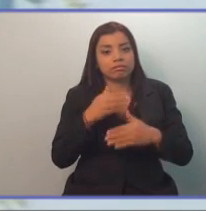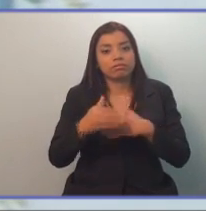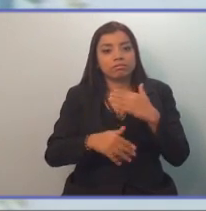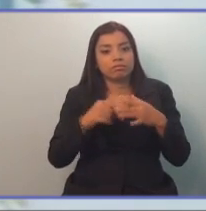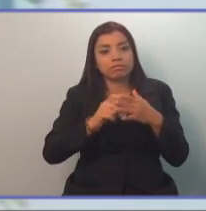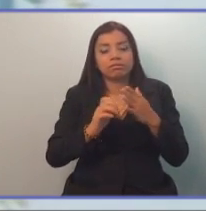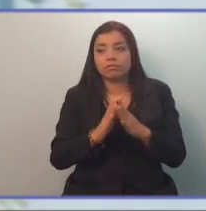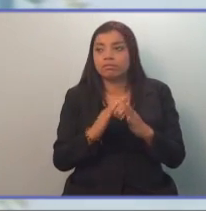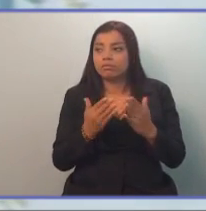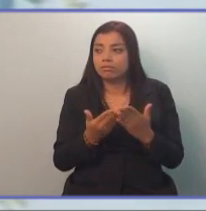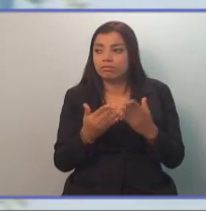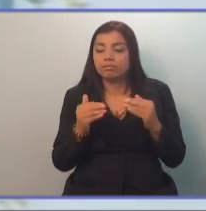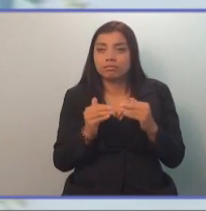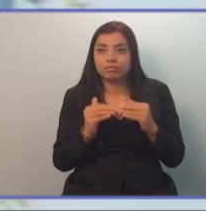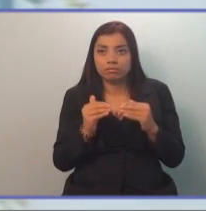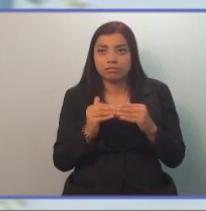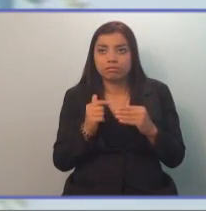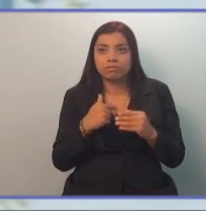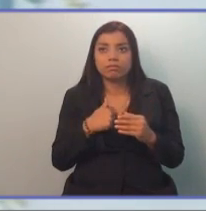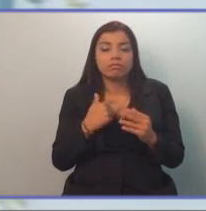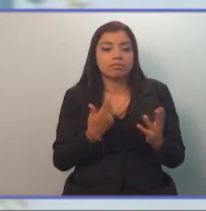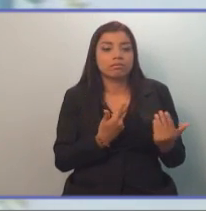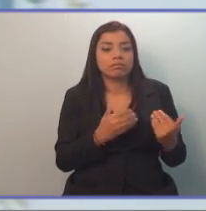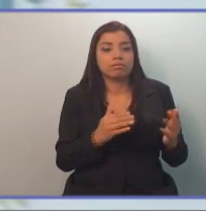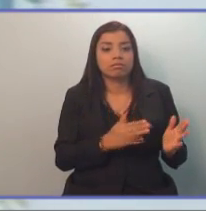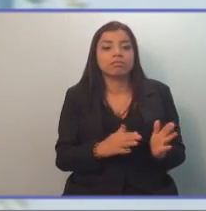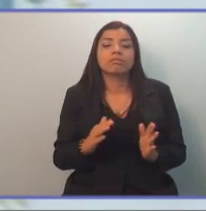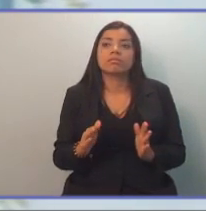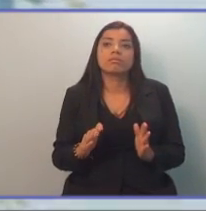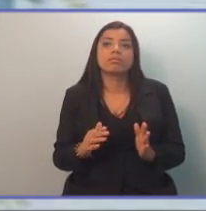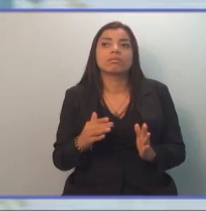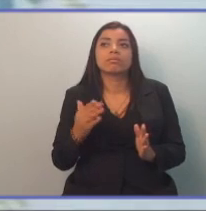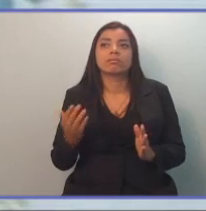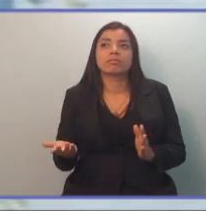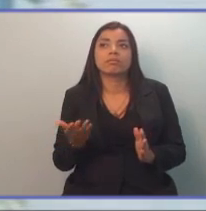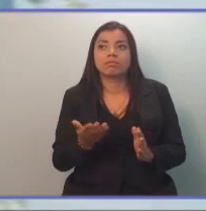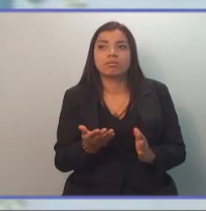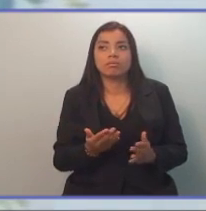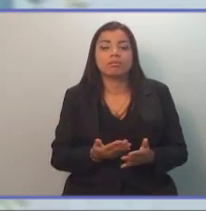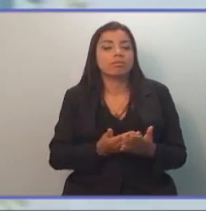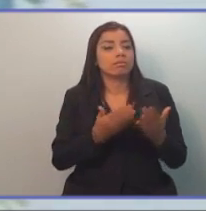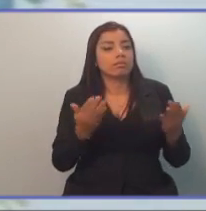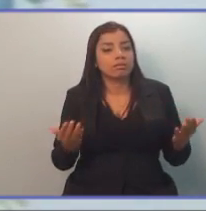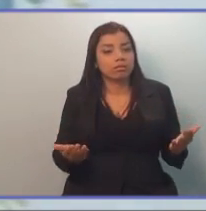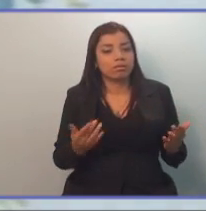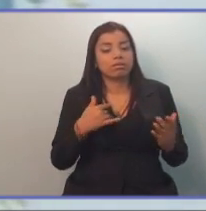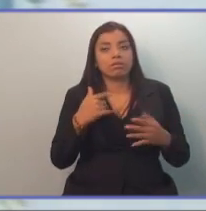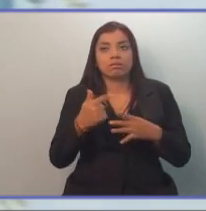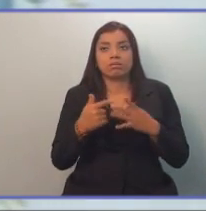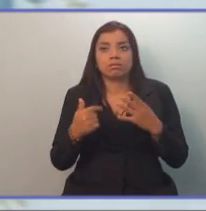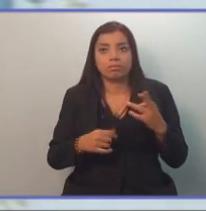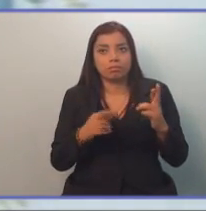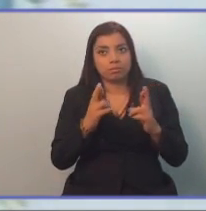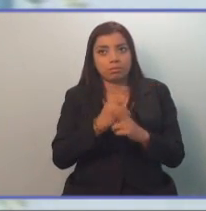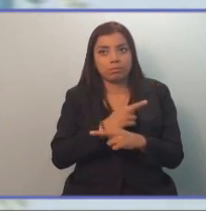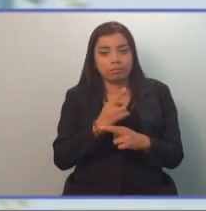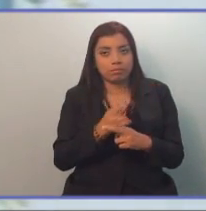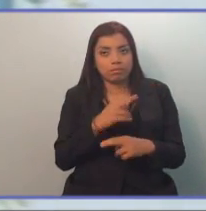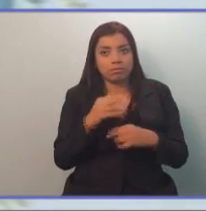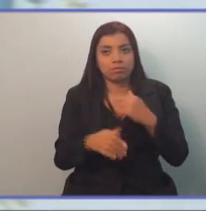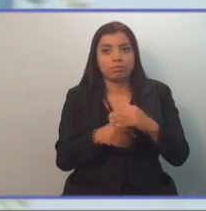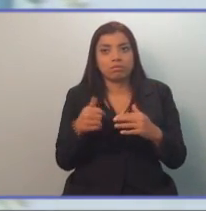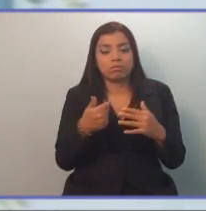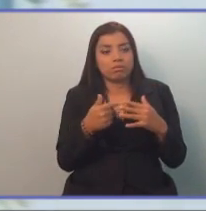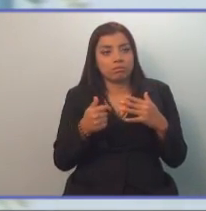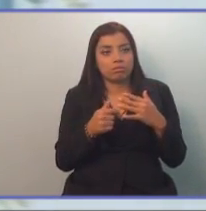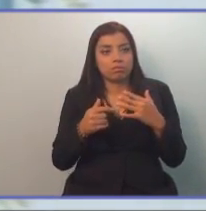Constitucionales, y así lo fui haciendo en todos los casos. De hecho, con la reforma integral de la